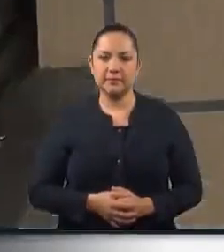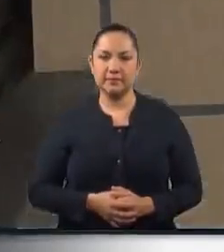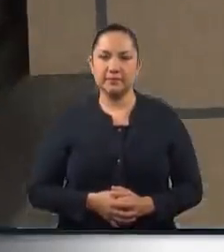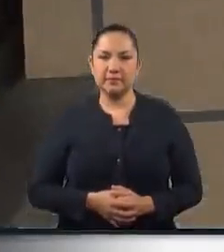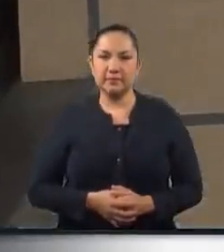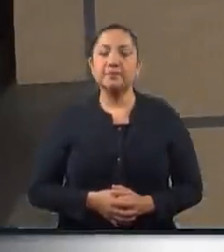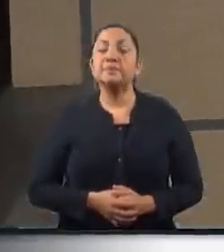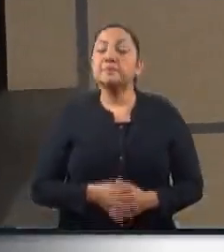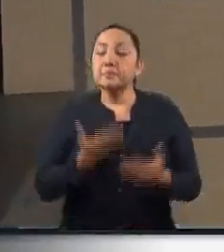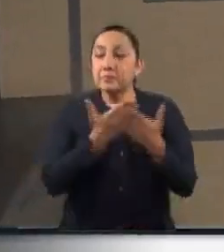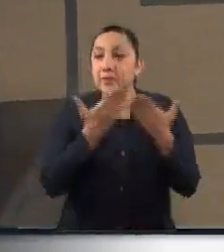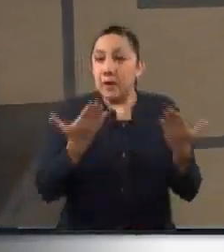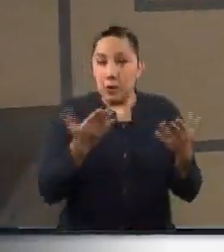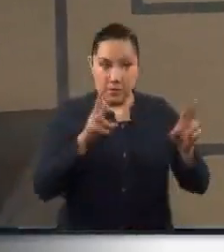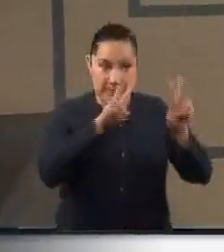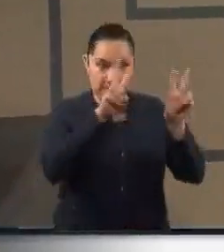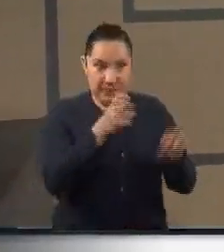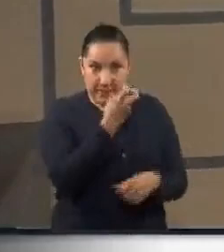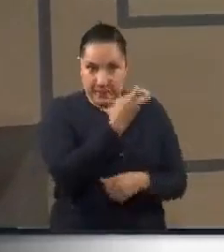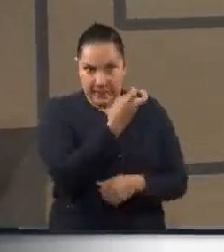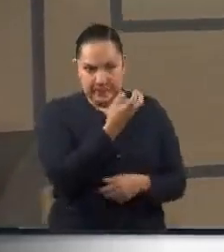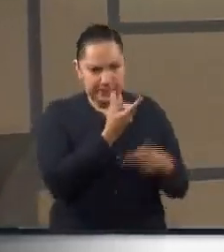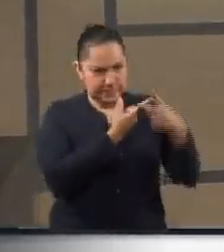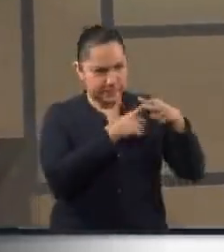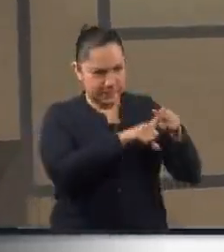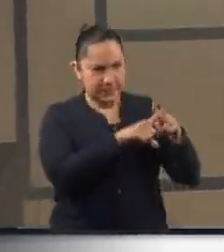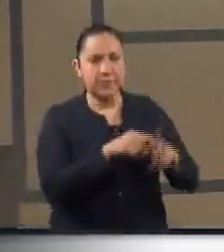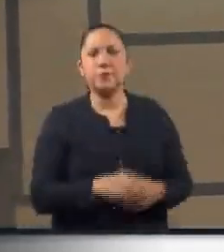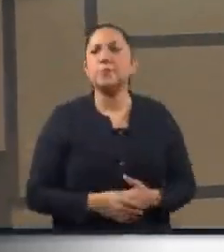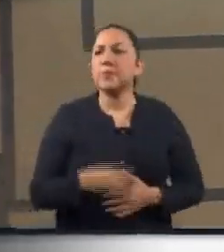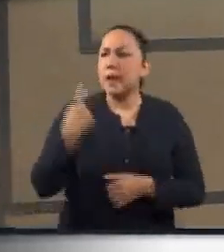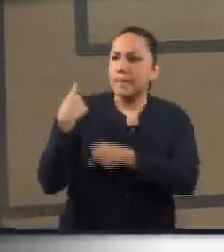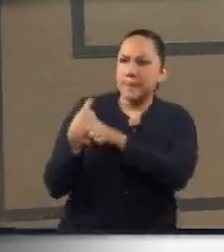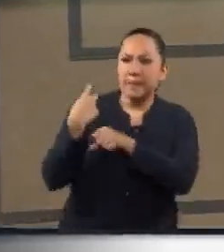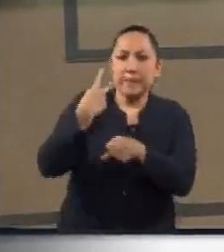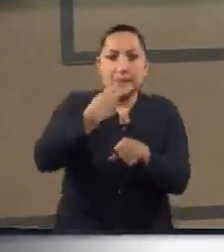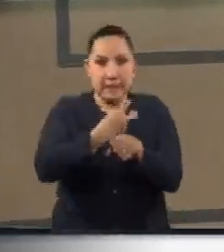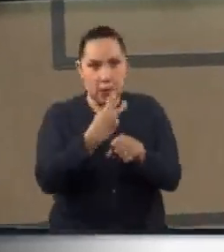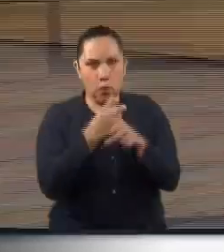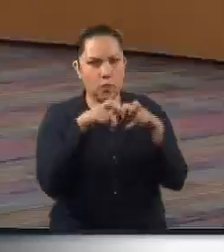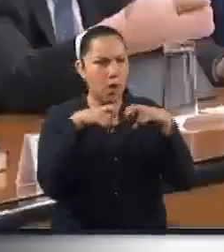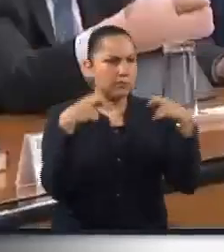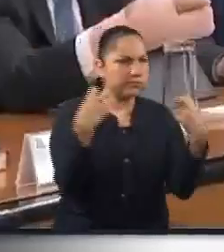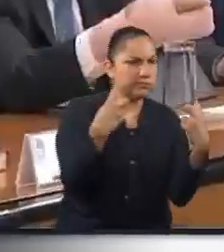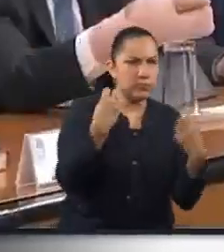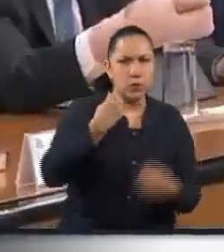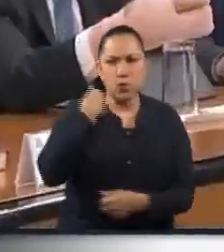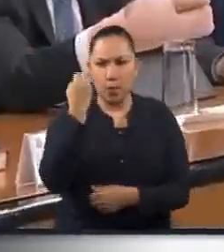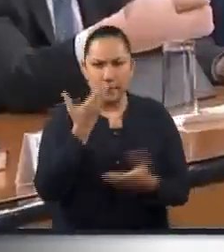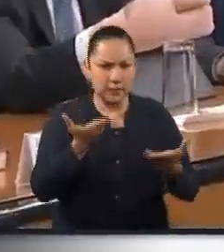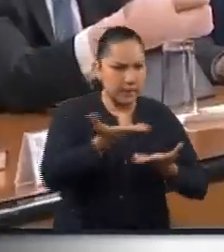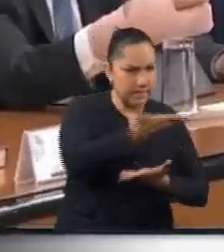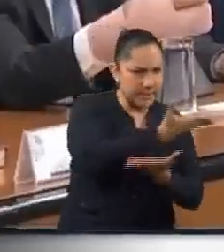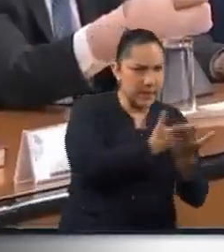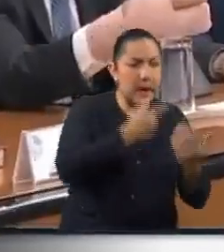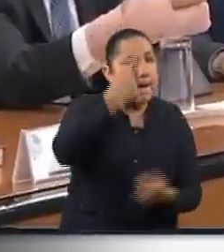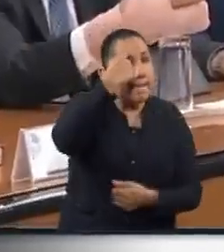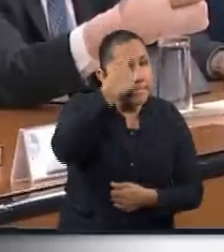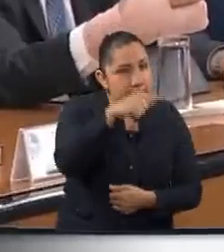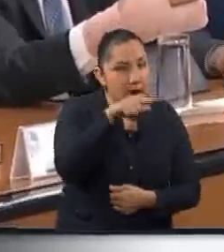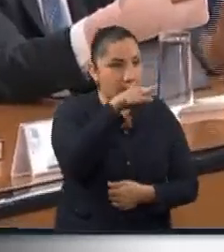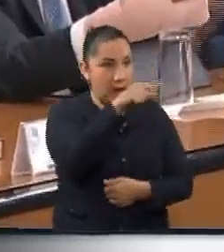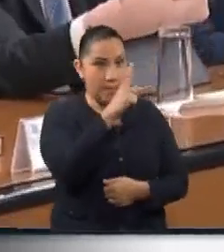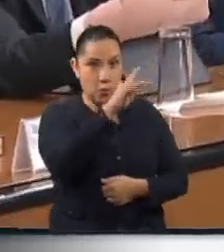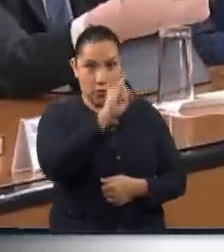ya empezamos con esto se llevó a cabo ya el segundo conversatorio sobre la participación ciudadana para la transformación del